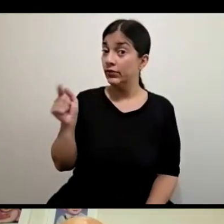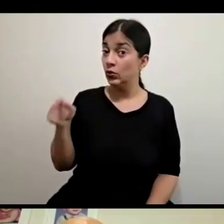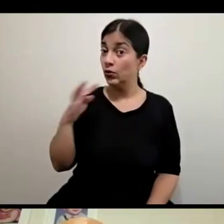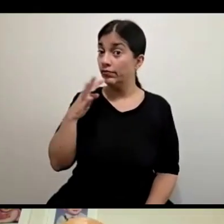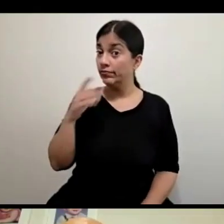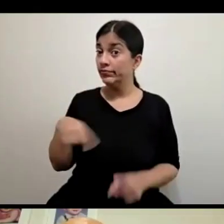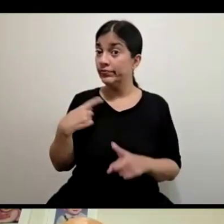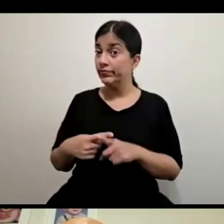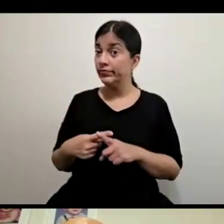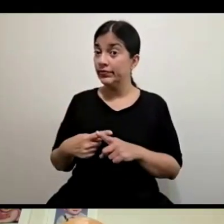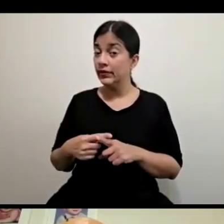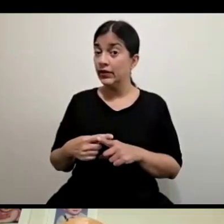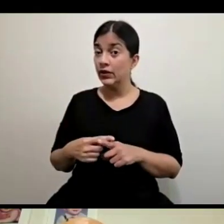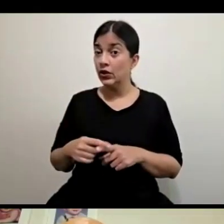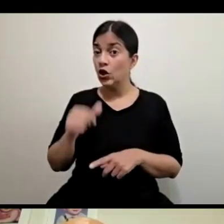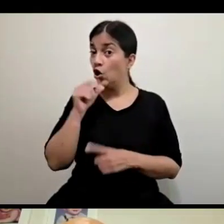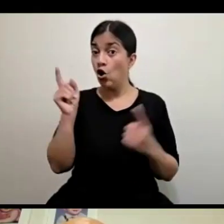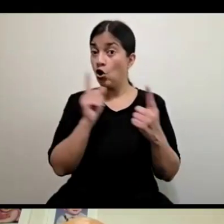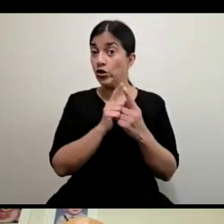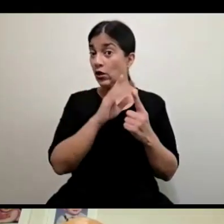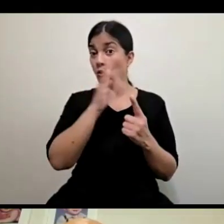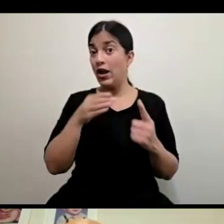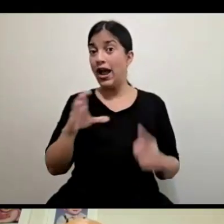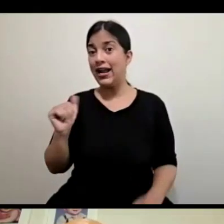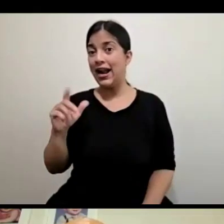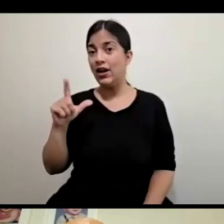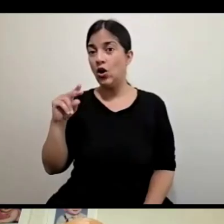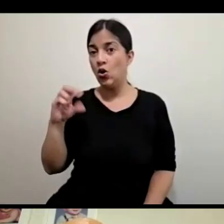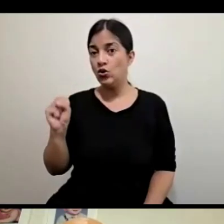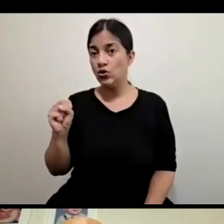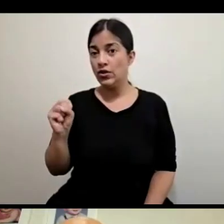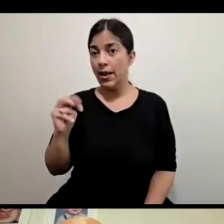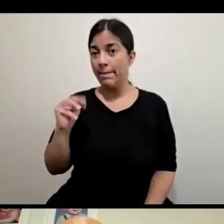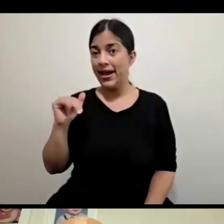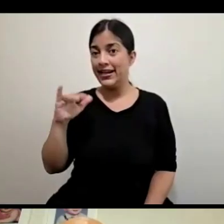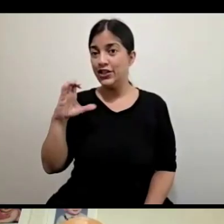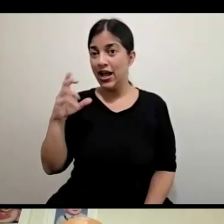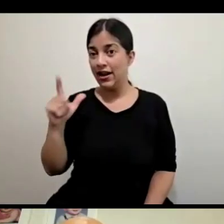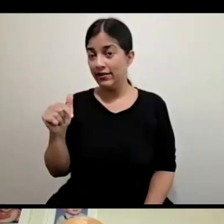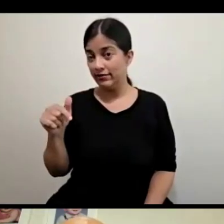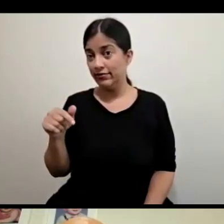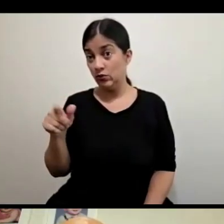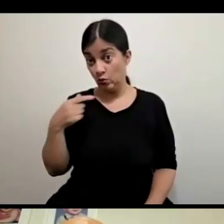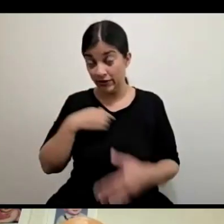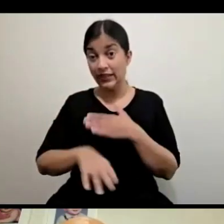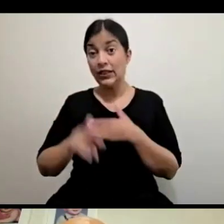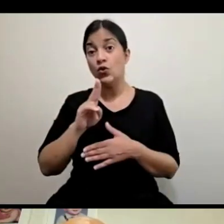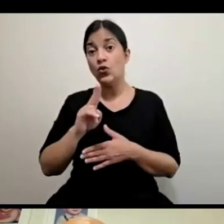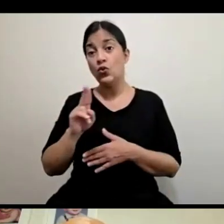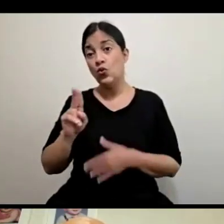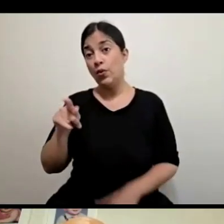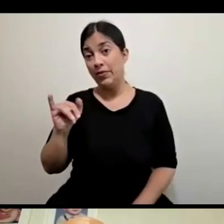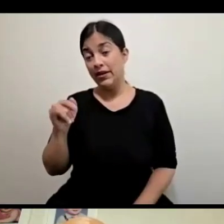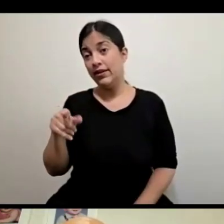que no conociste nunca a Carlos Marichal, porque cuando tú entras en la UPI, pues ya él estaba... Sí. Y entonces, pero que es interesante